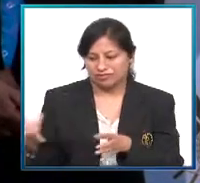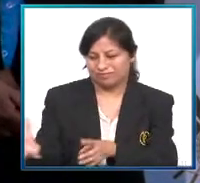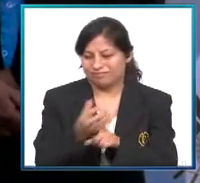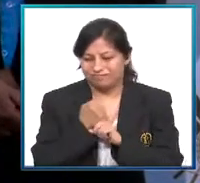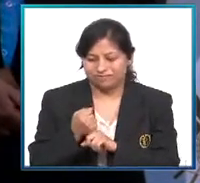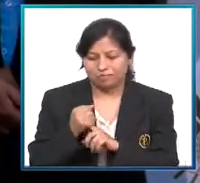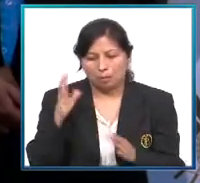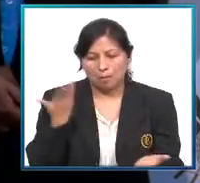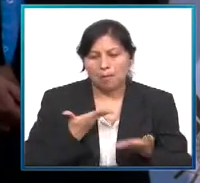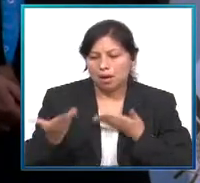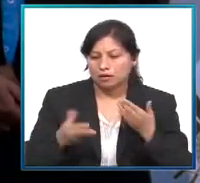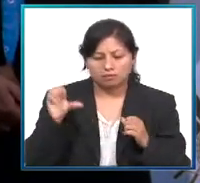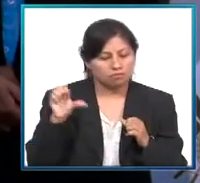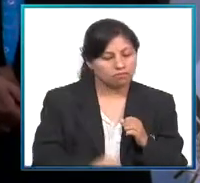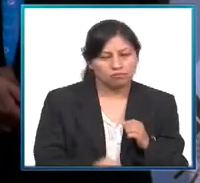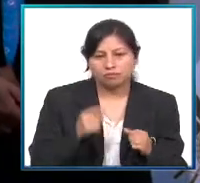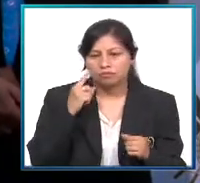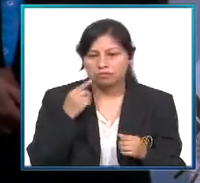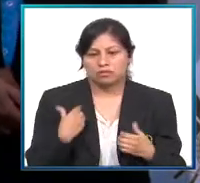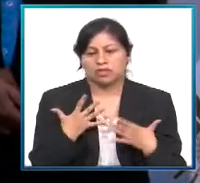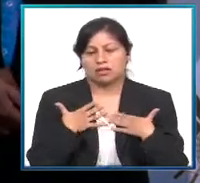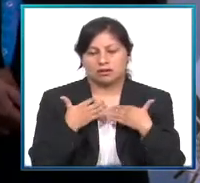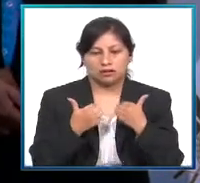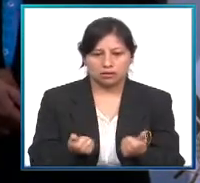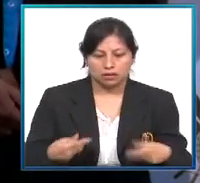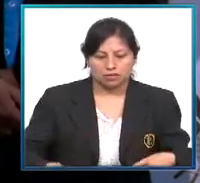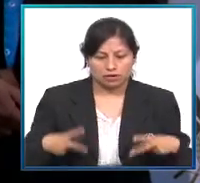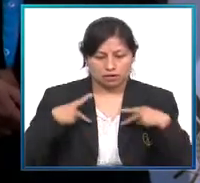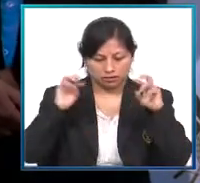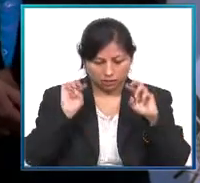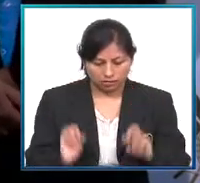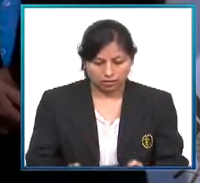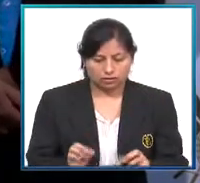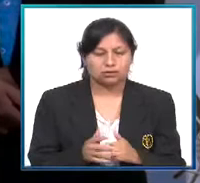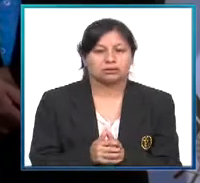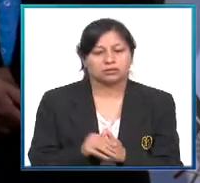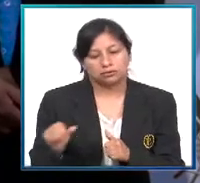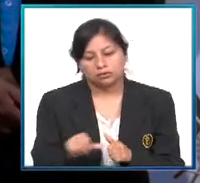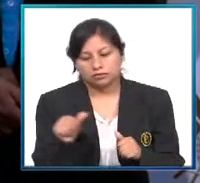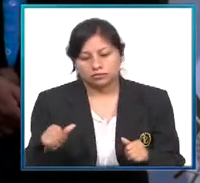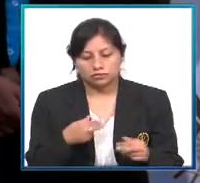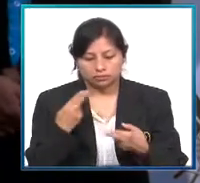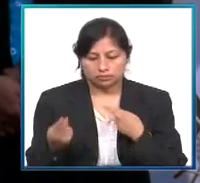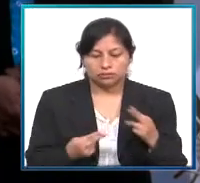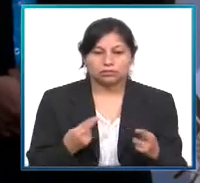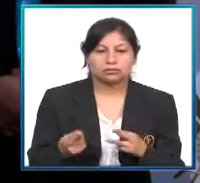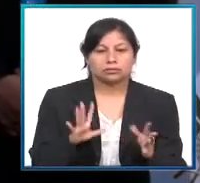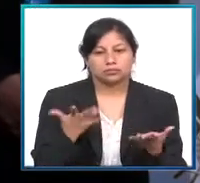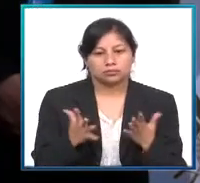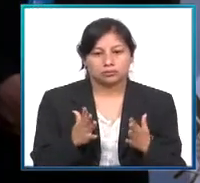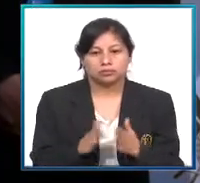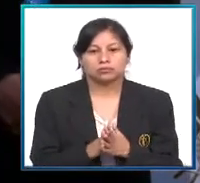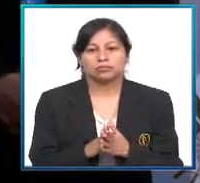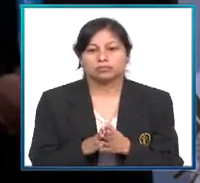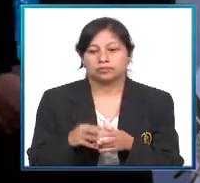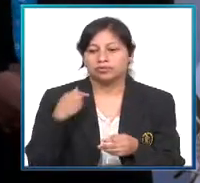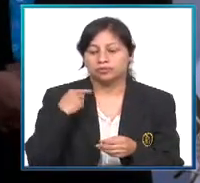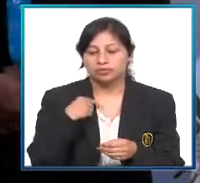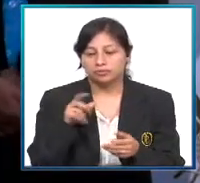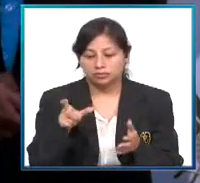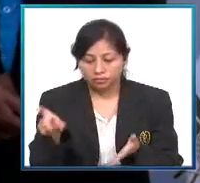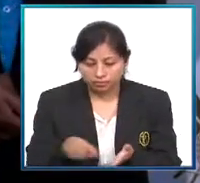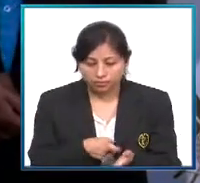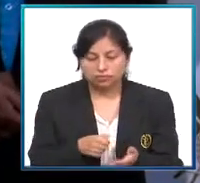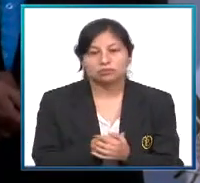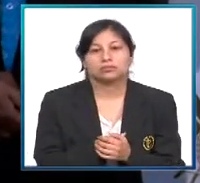malos servicios, que repercuten en la salud e incluso la vida de las personas. Otros temas relacionados como por ejemplo rastros o tarjetas